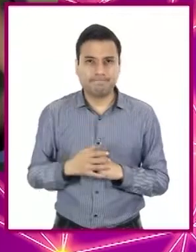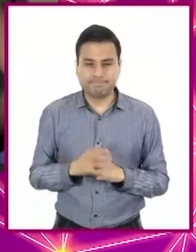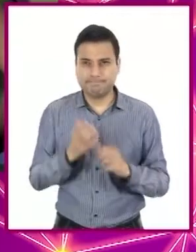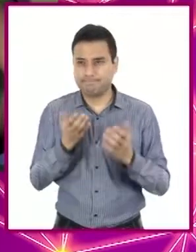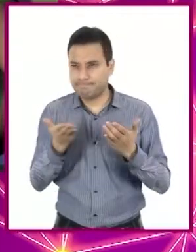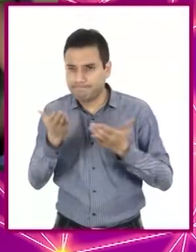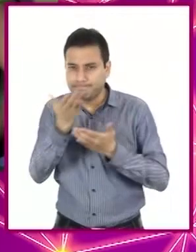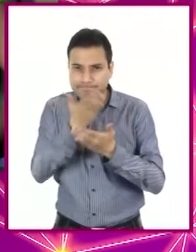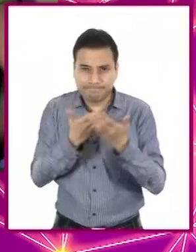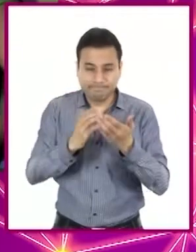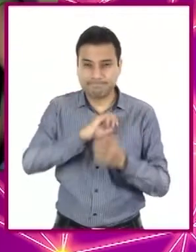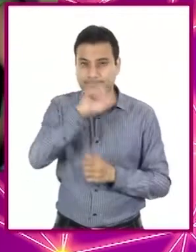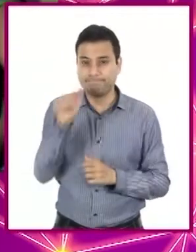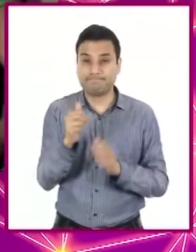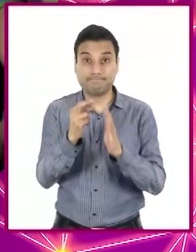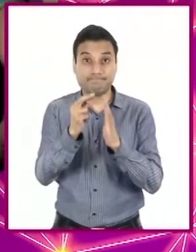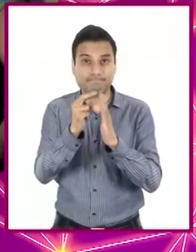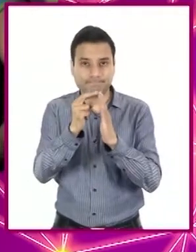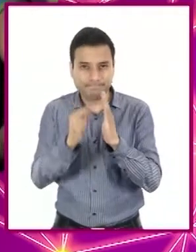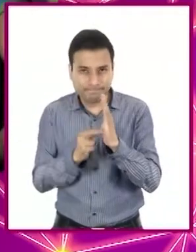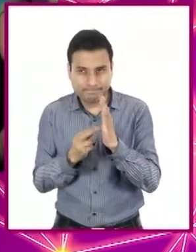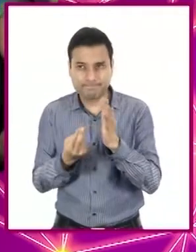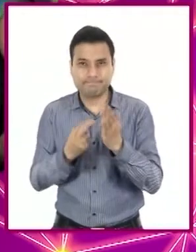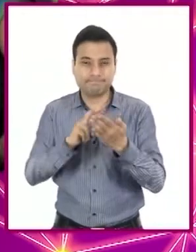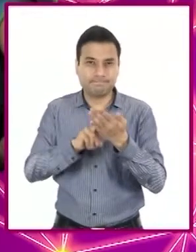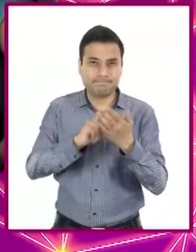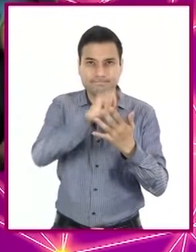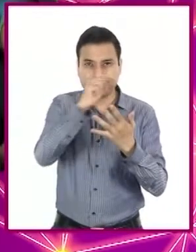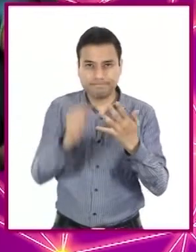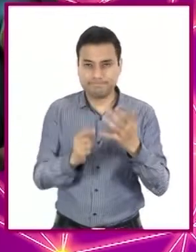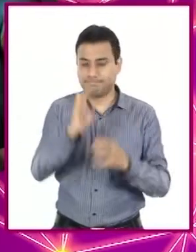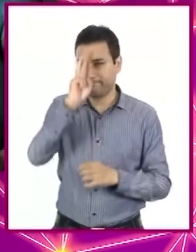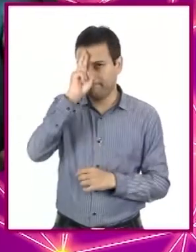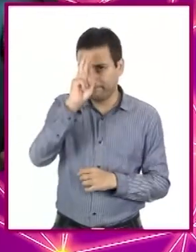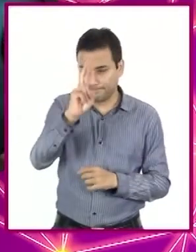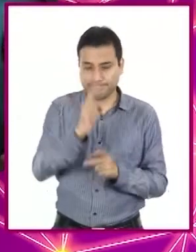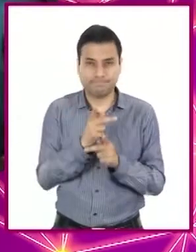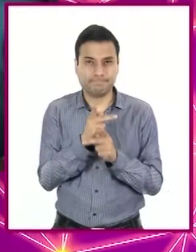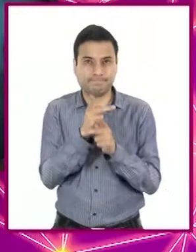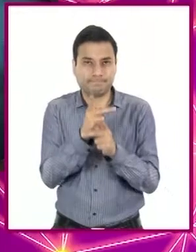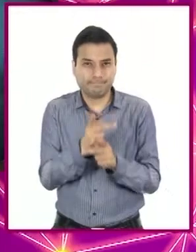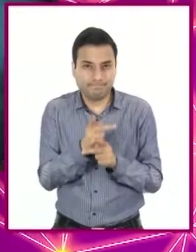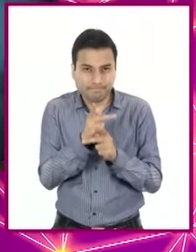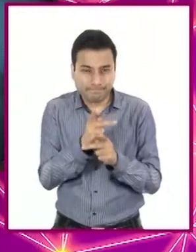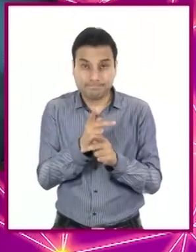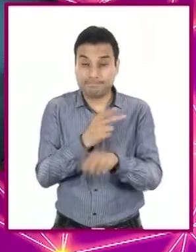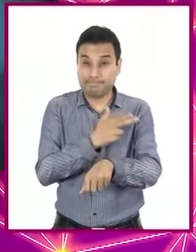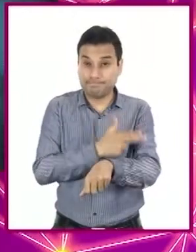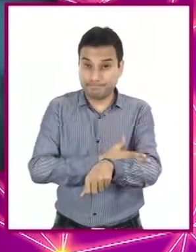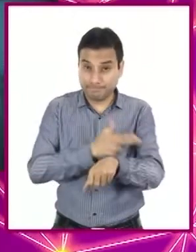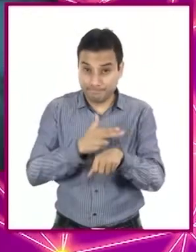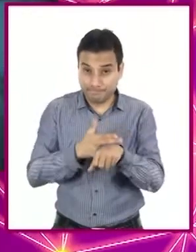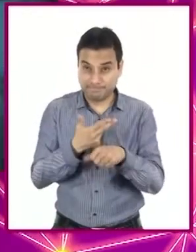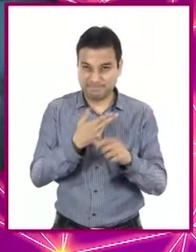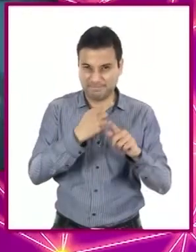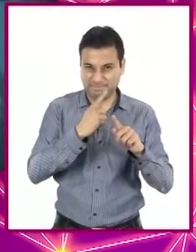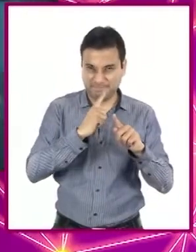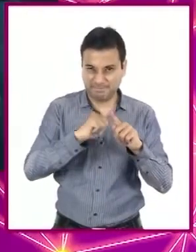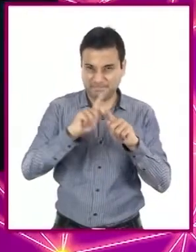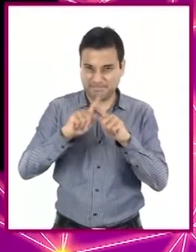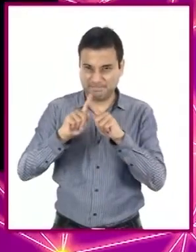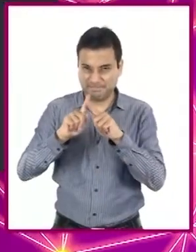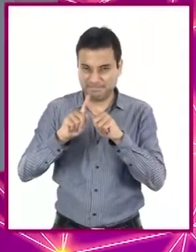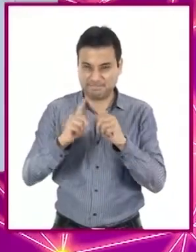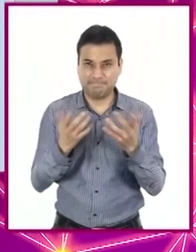establecimiento de reglas y de valores comunes, como el respeto, la tolerancia y la honestidad entre quienes desean la transformación mediante el